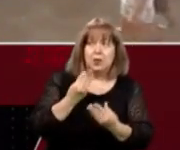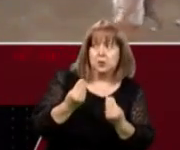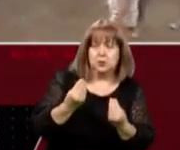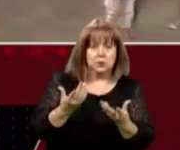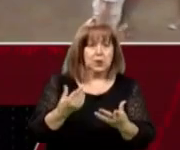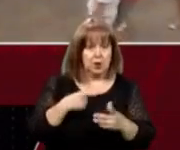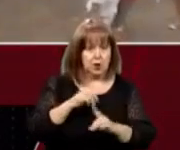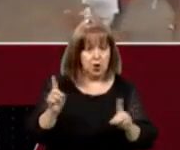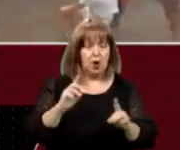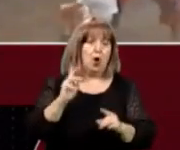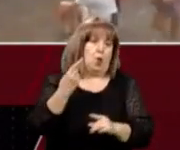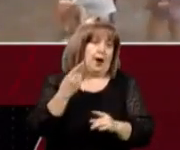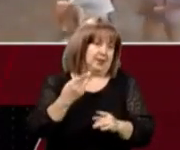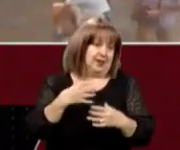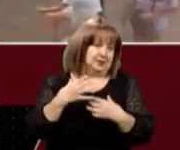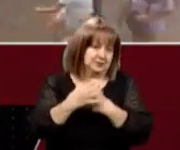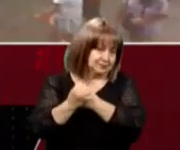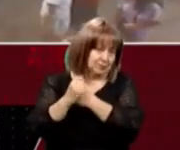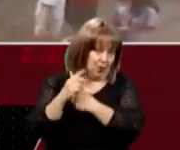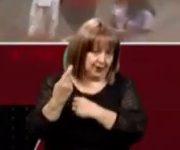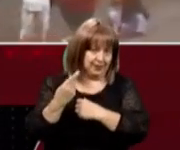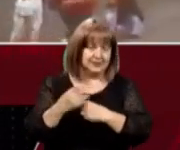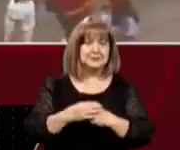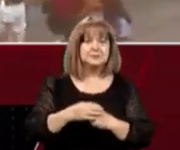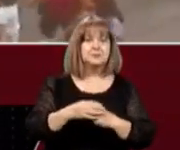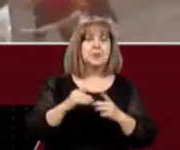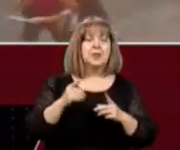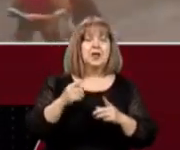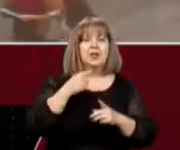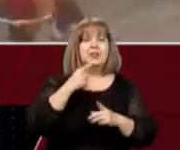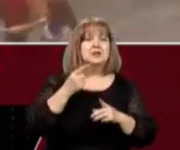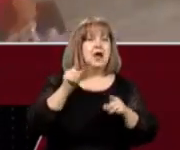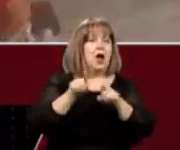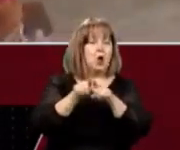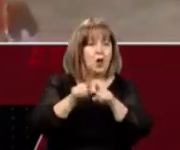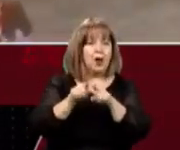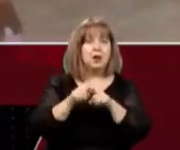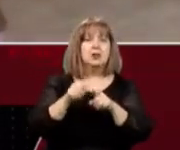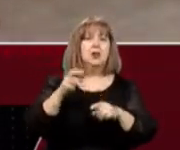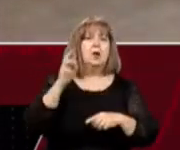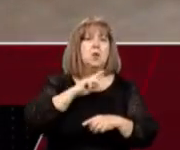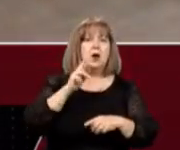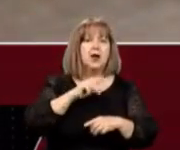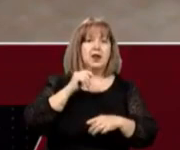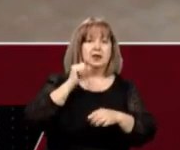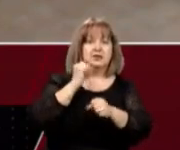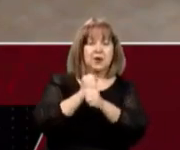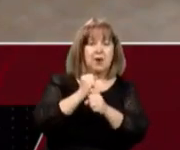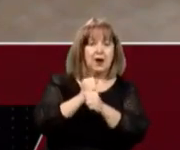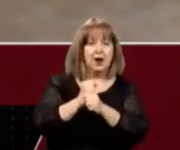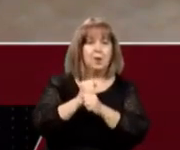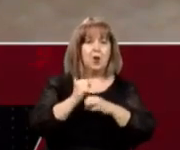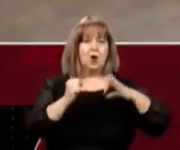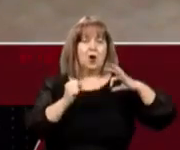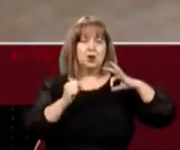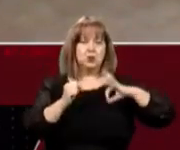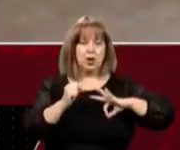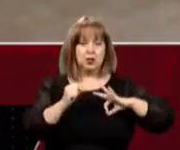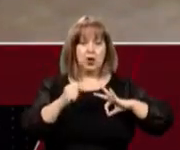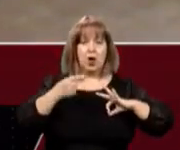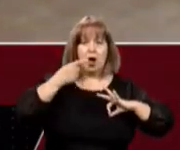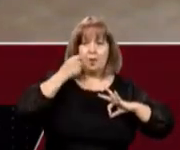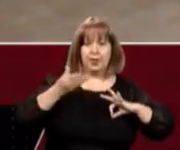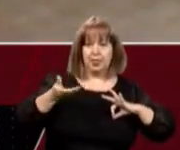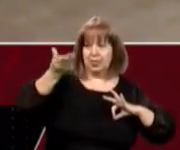al mismo trabajo los hombres cobramos más que las mujeres. Totalmente, seguimos estando en un milenio